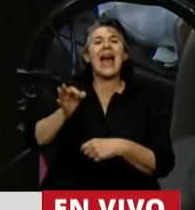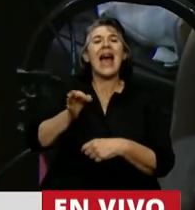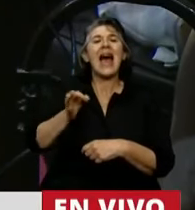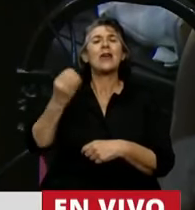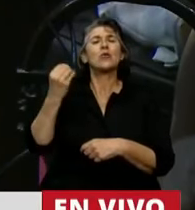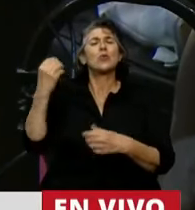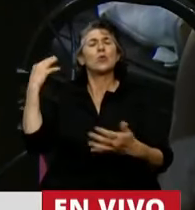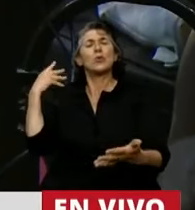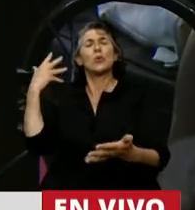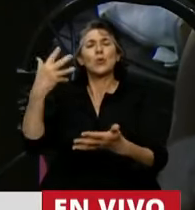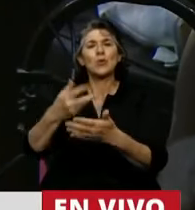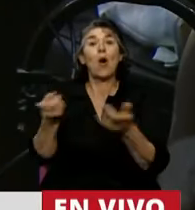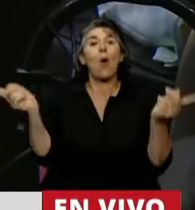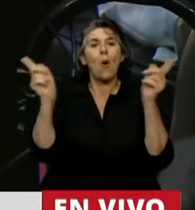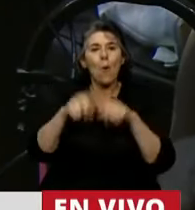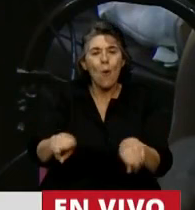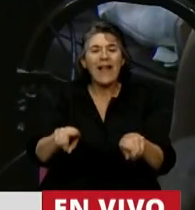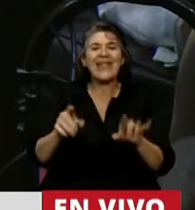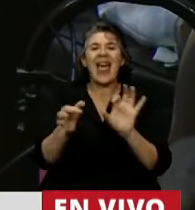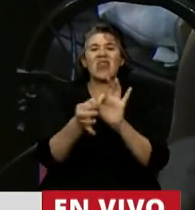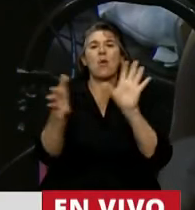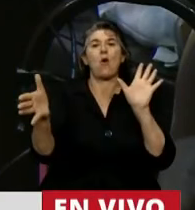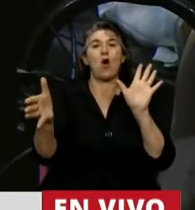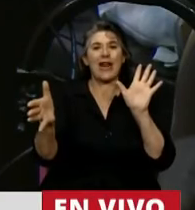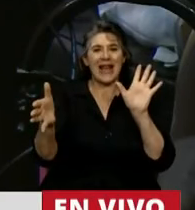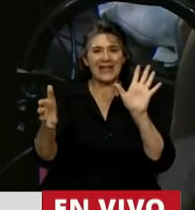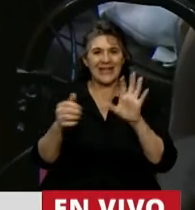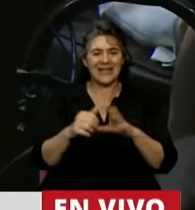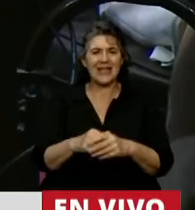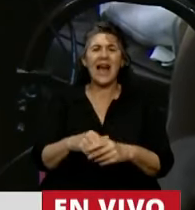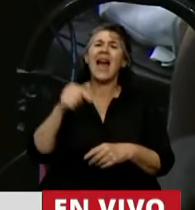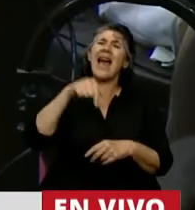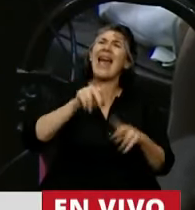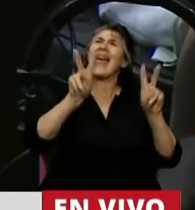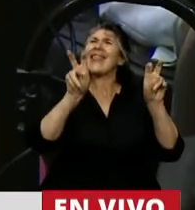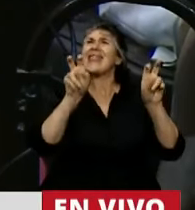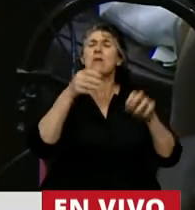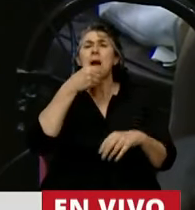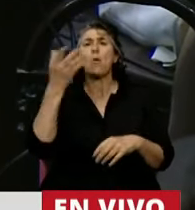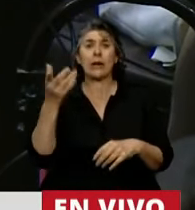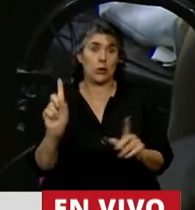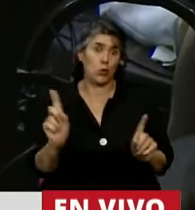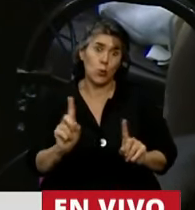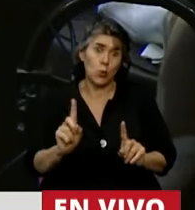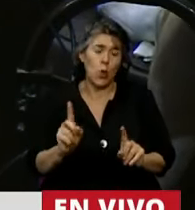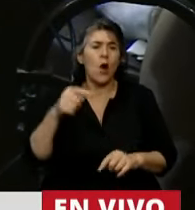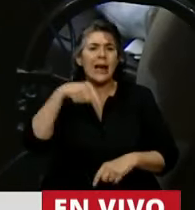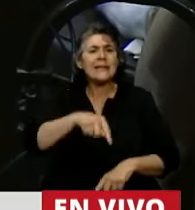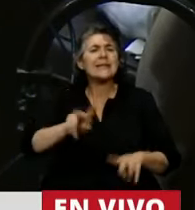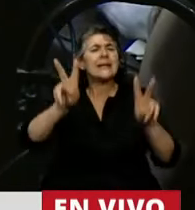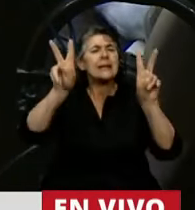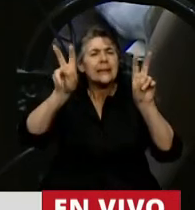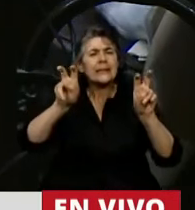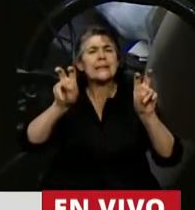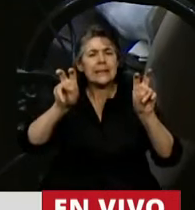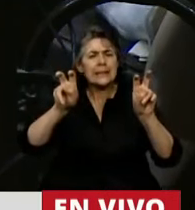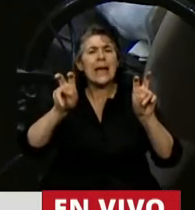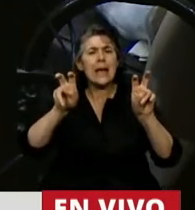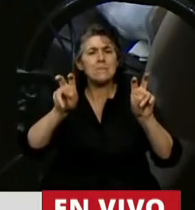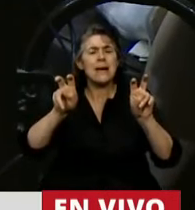democracia. Y no es un tema más el que hoy estamos debatiendo. Es un tema que atraviesa la